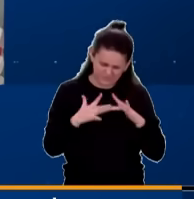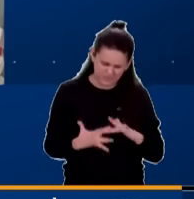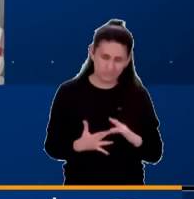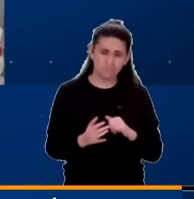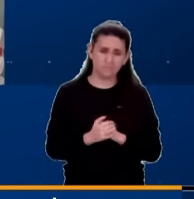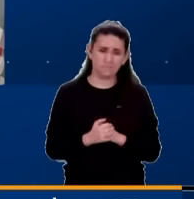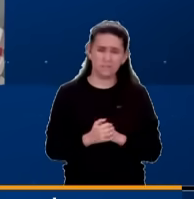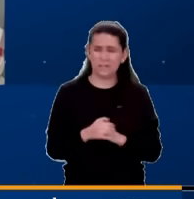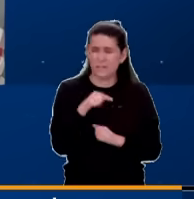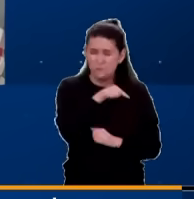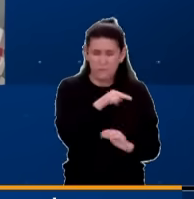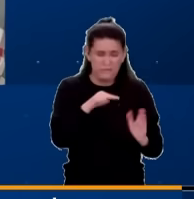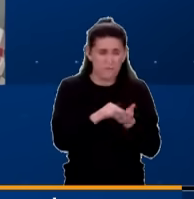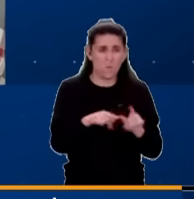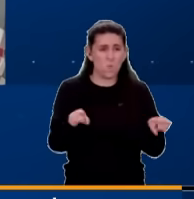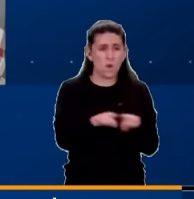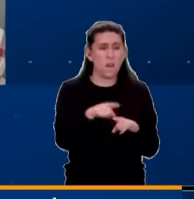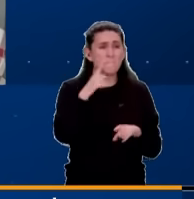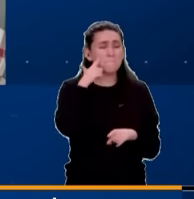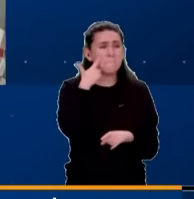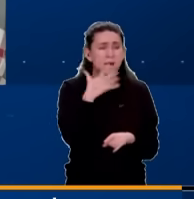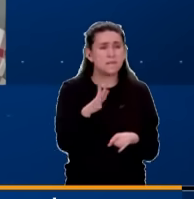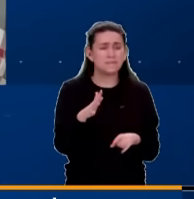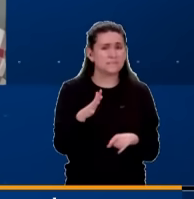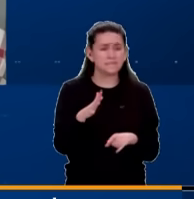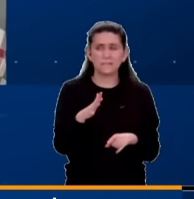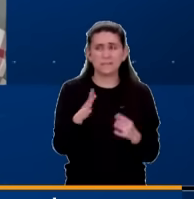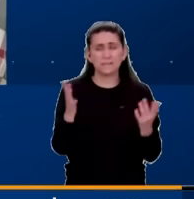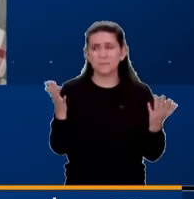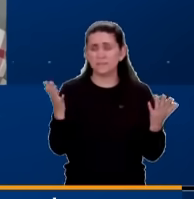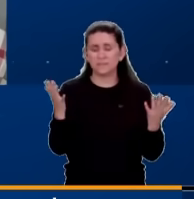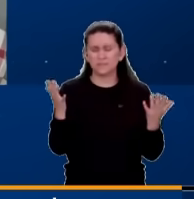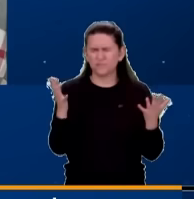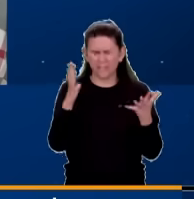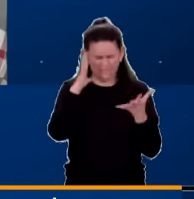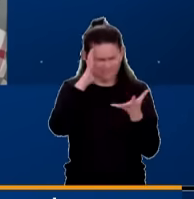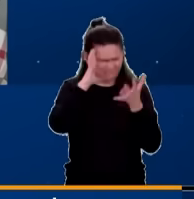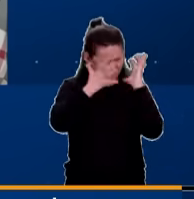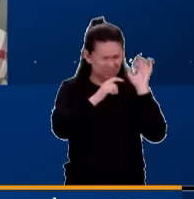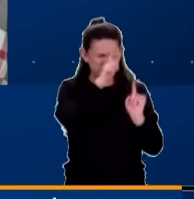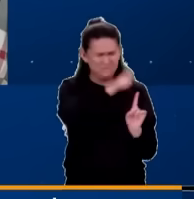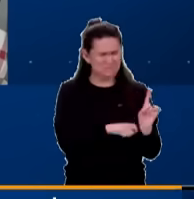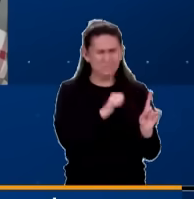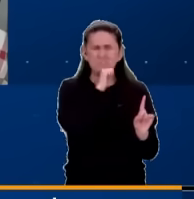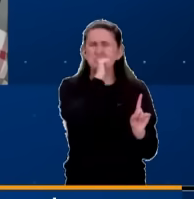es un animal, lo que le hizo a mi hija, eso no tiene nombre.